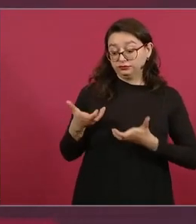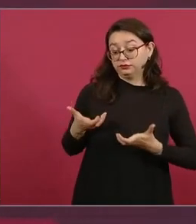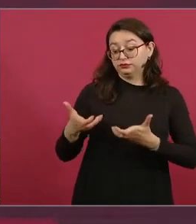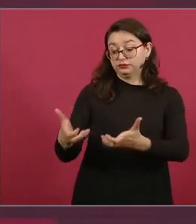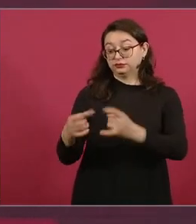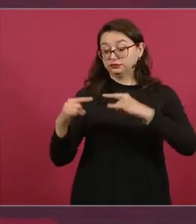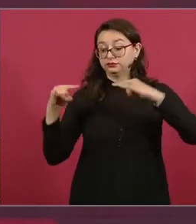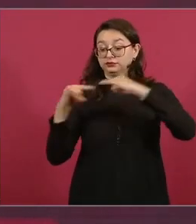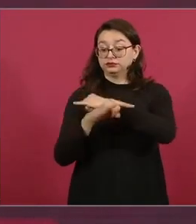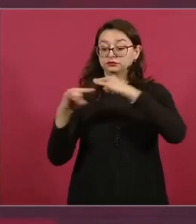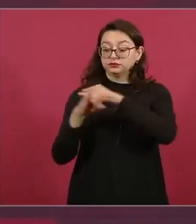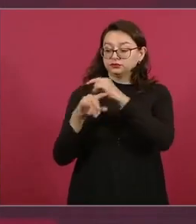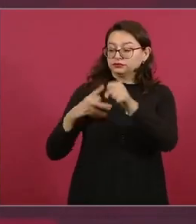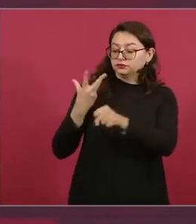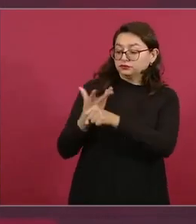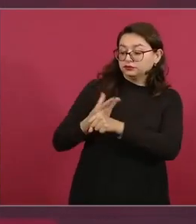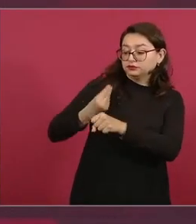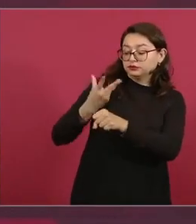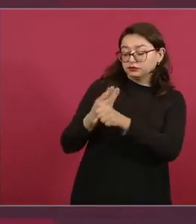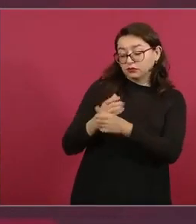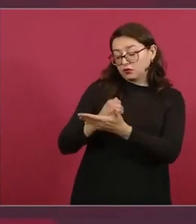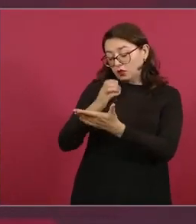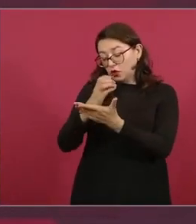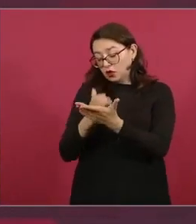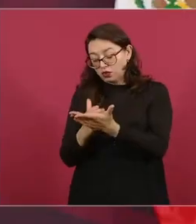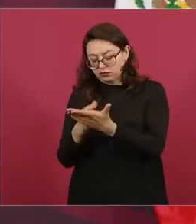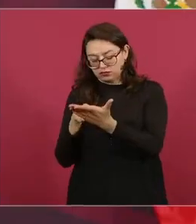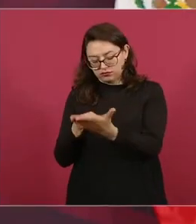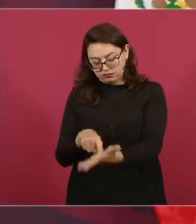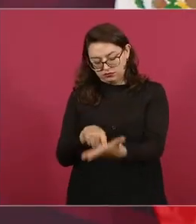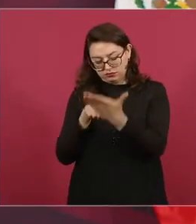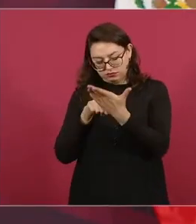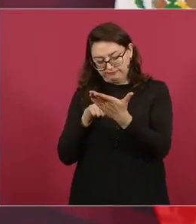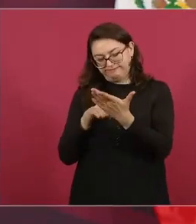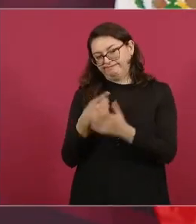el ahorro es de 1,000 millones por año.